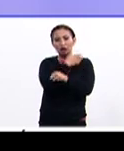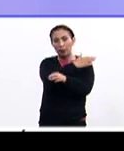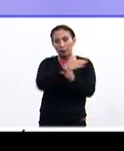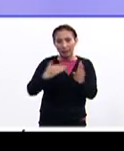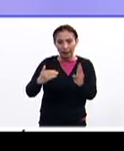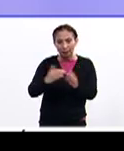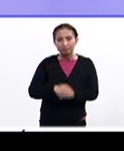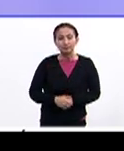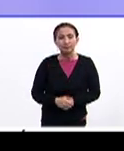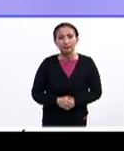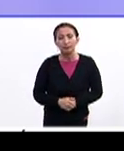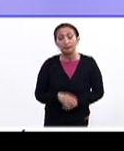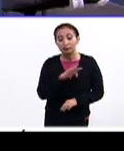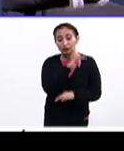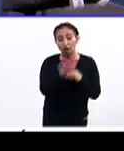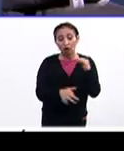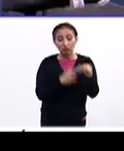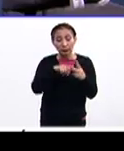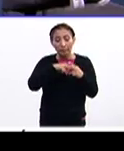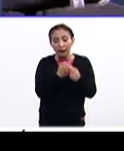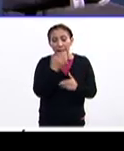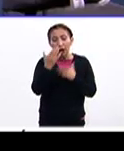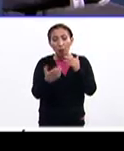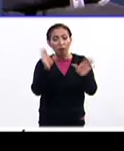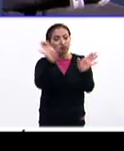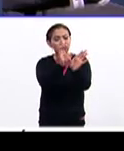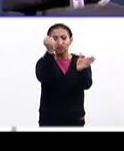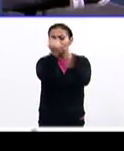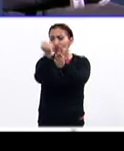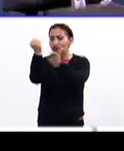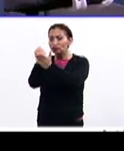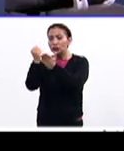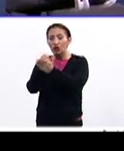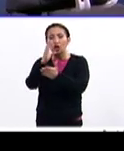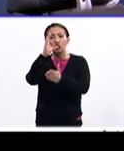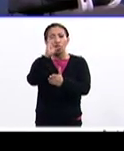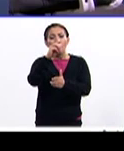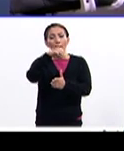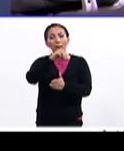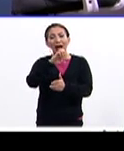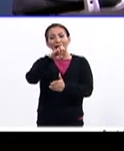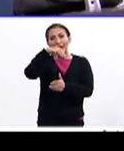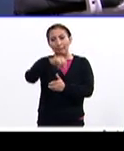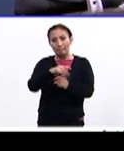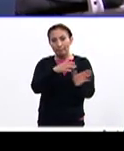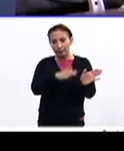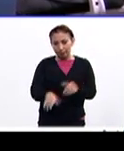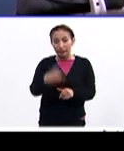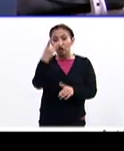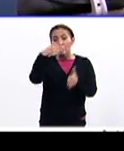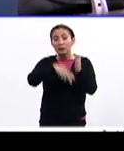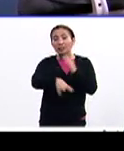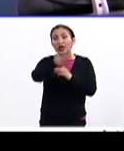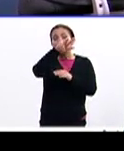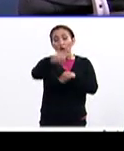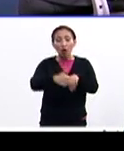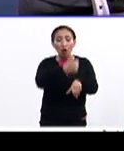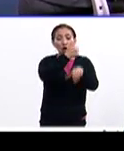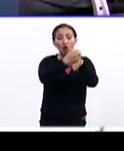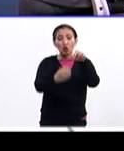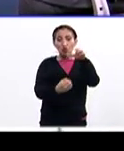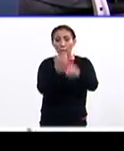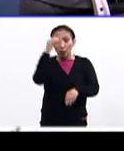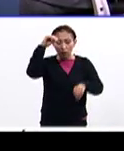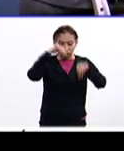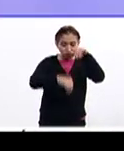Médica. Y todos comienzan a ser acreditados por COMAEM. En 2018 se genera el nuevo